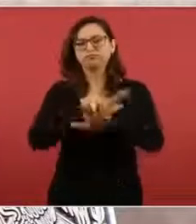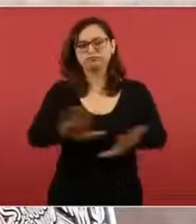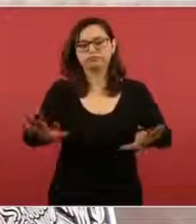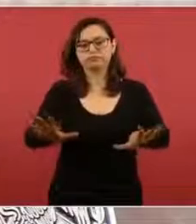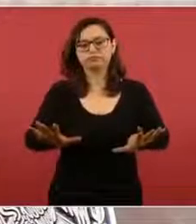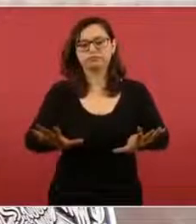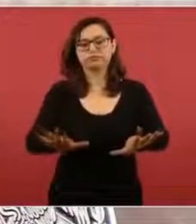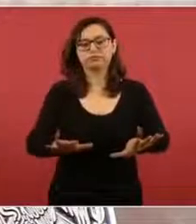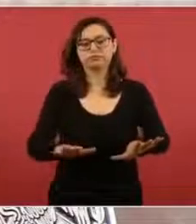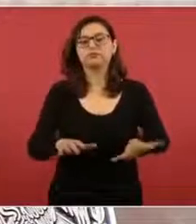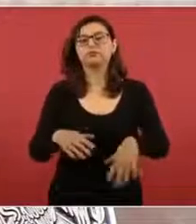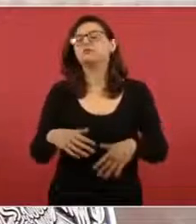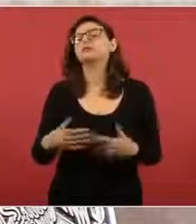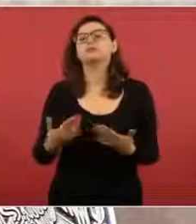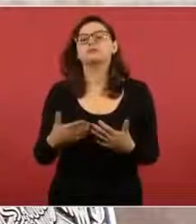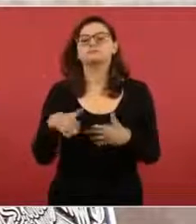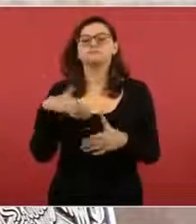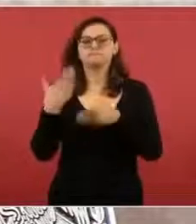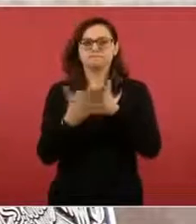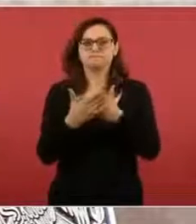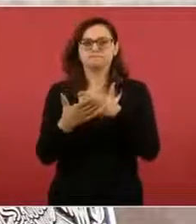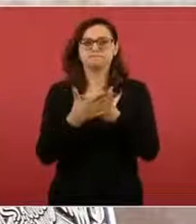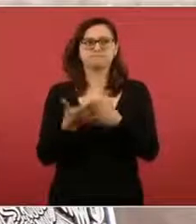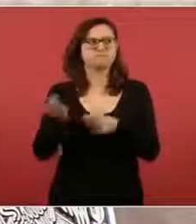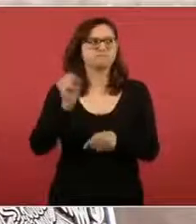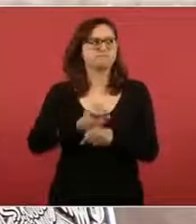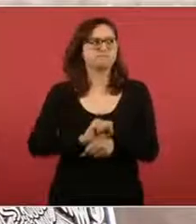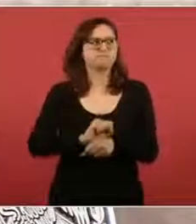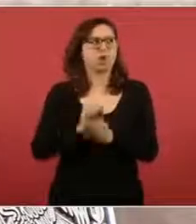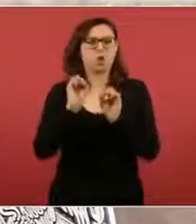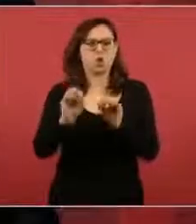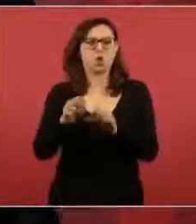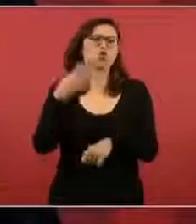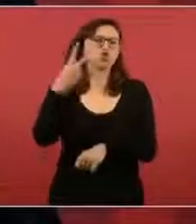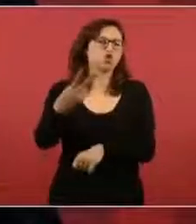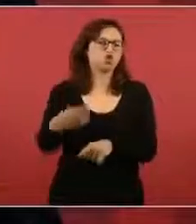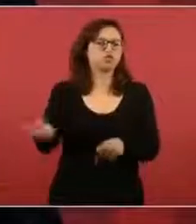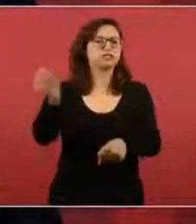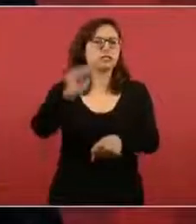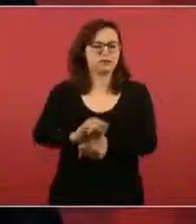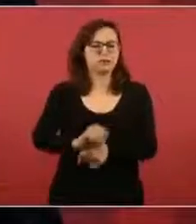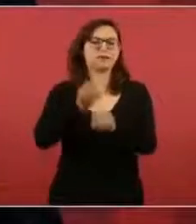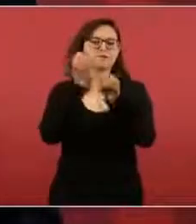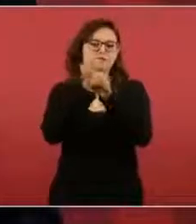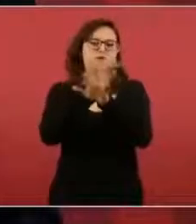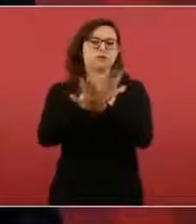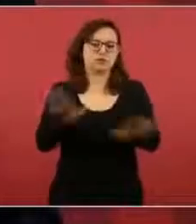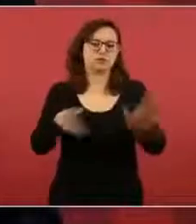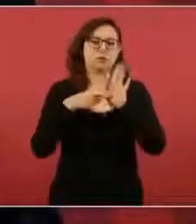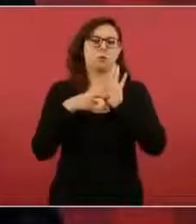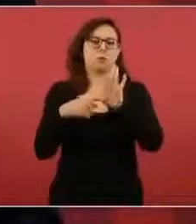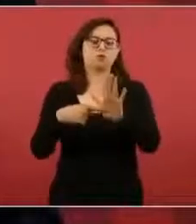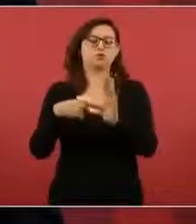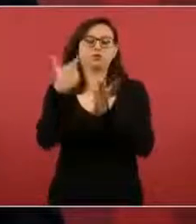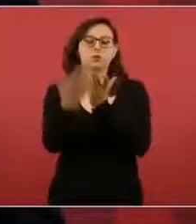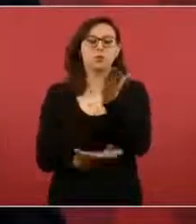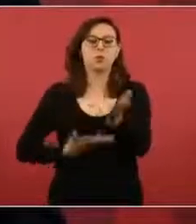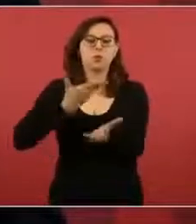Si no es la semana próxima, la otra, ya se da a conocer la propuesta que